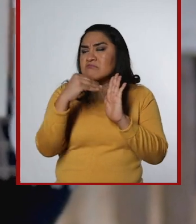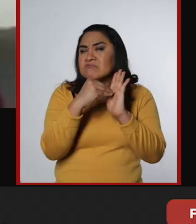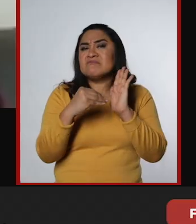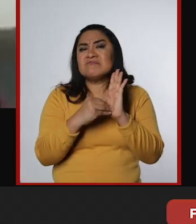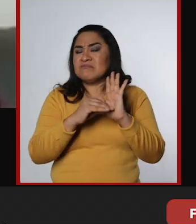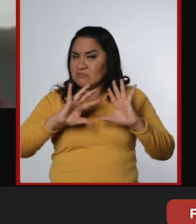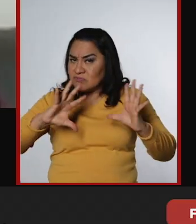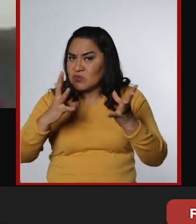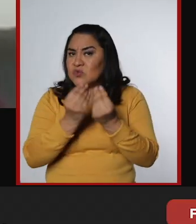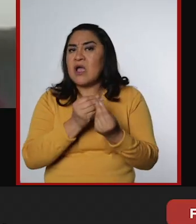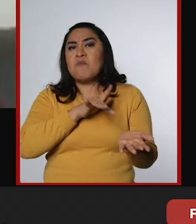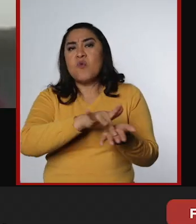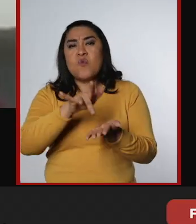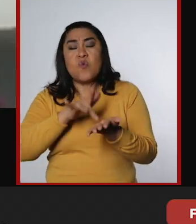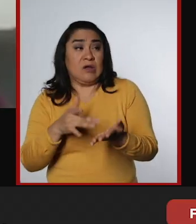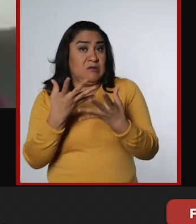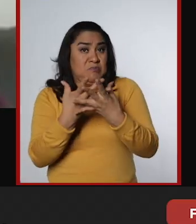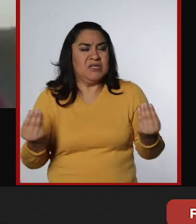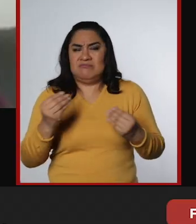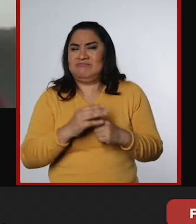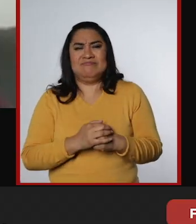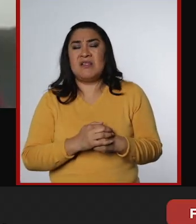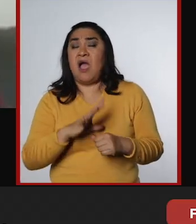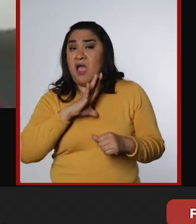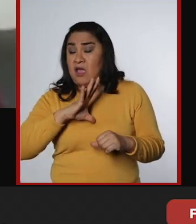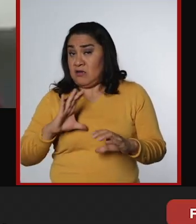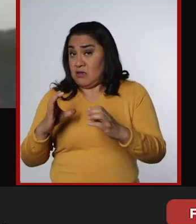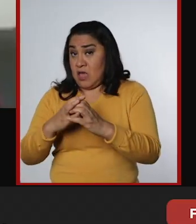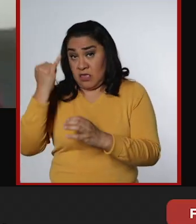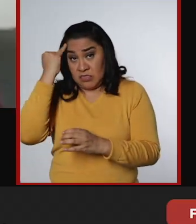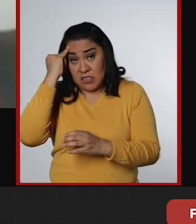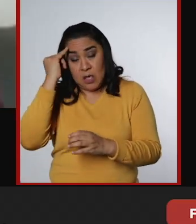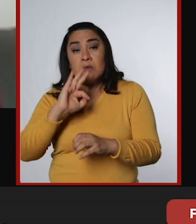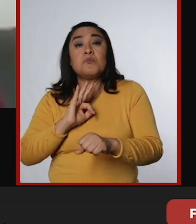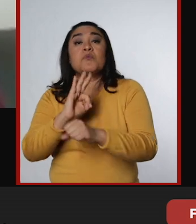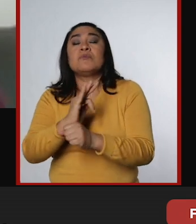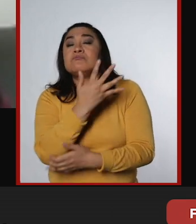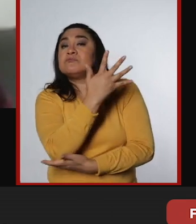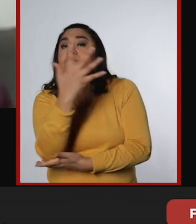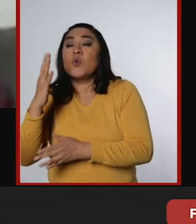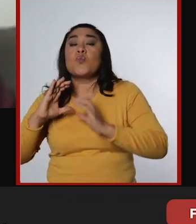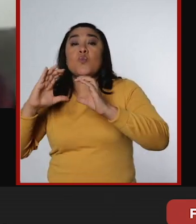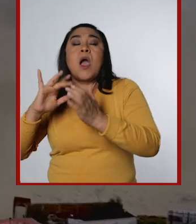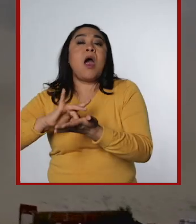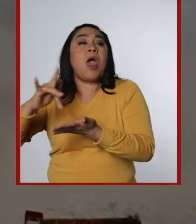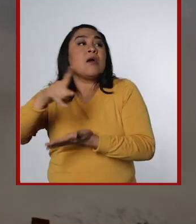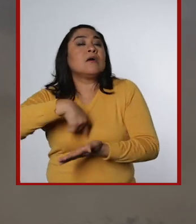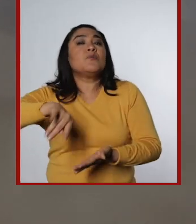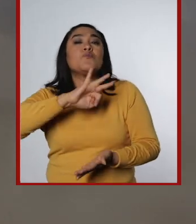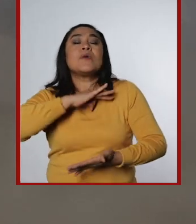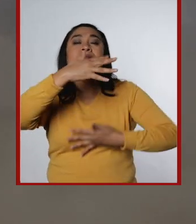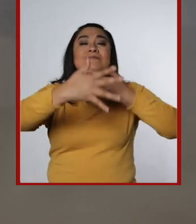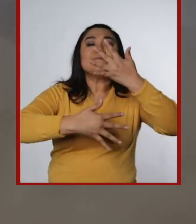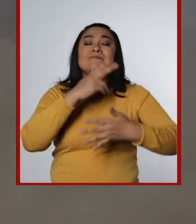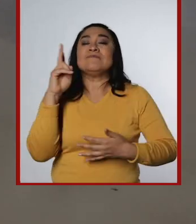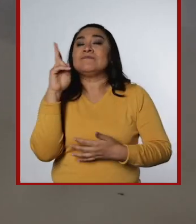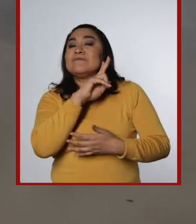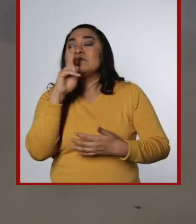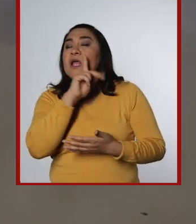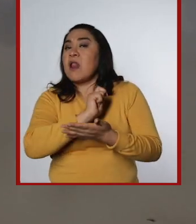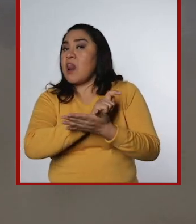no tiene que desaparecer. En la medida que los pueblos indígenas cuidan los bosques, es en la medida en que los demás pueden respirar aire puro, que los